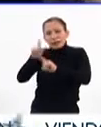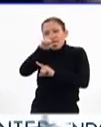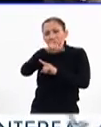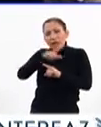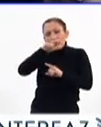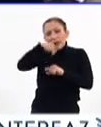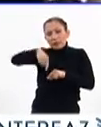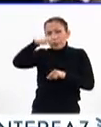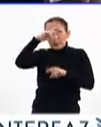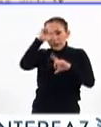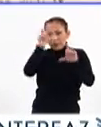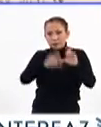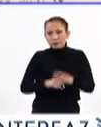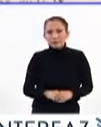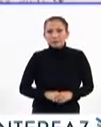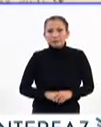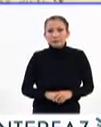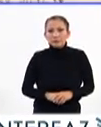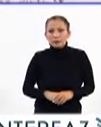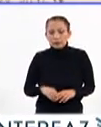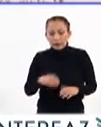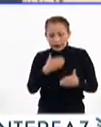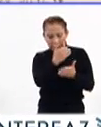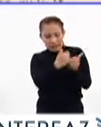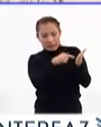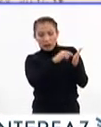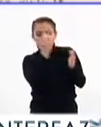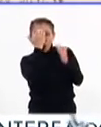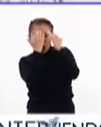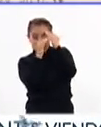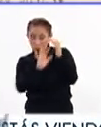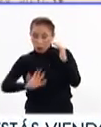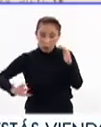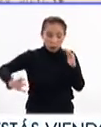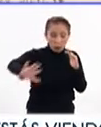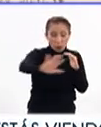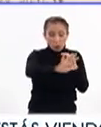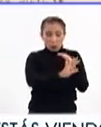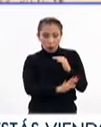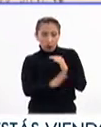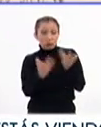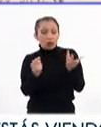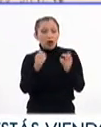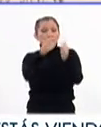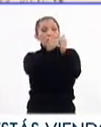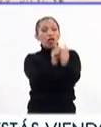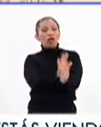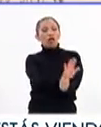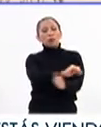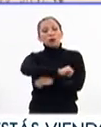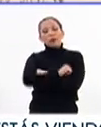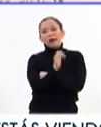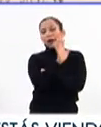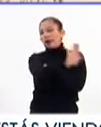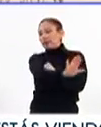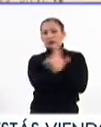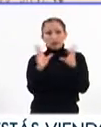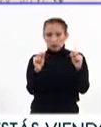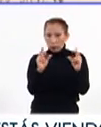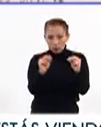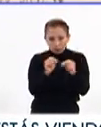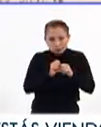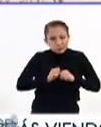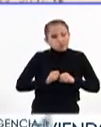multilingüismo en nuestro país. Que todo este conocimiento pues no se quede como en archivos y guardados, ¿no?